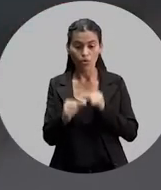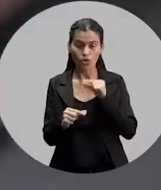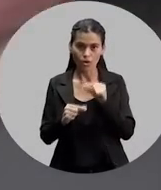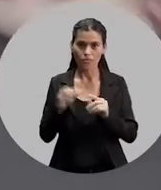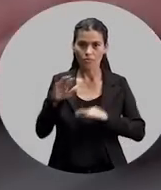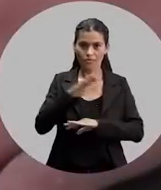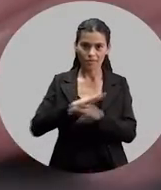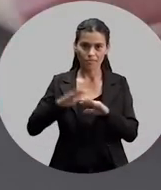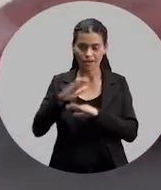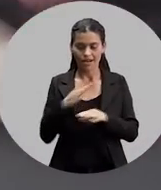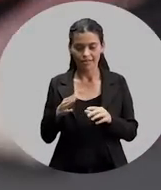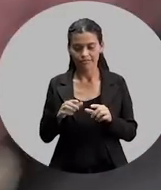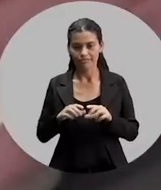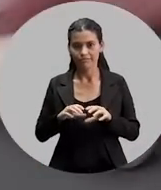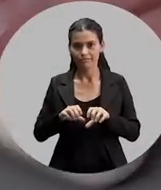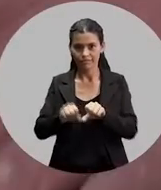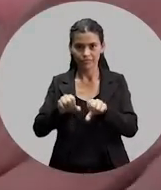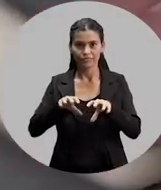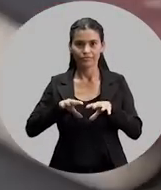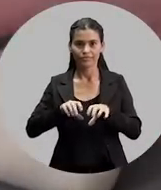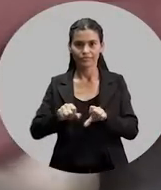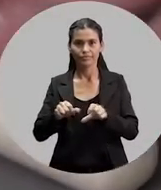Vamos a ir formando ya nuestra chipita.